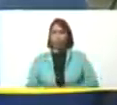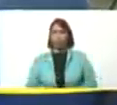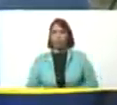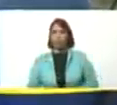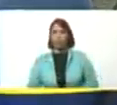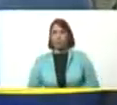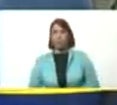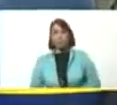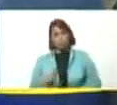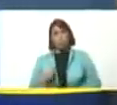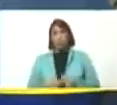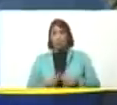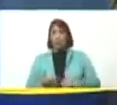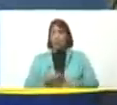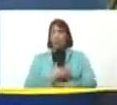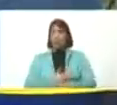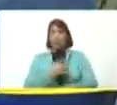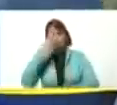Yo la hacía cuando era canciller.